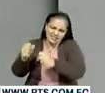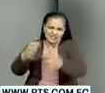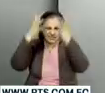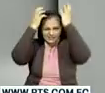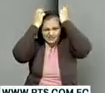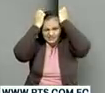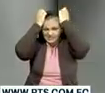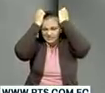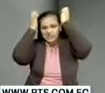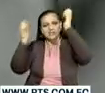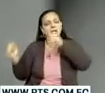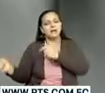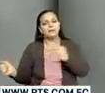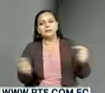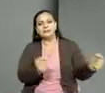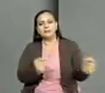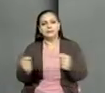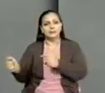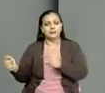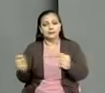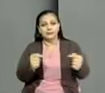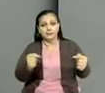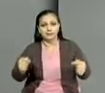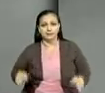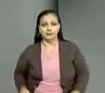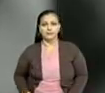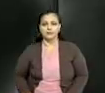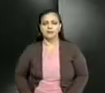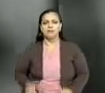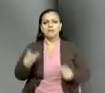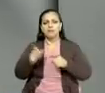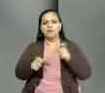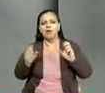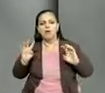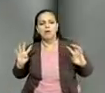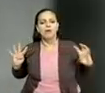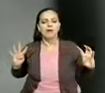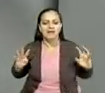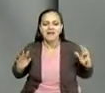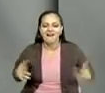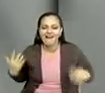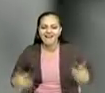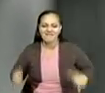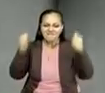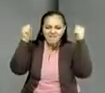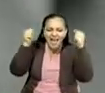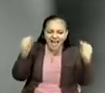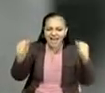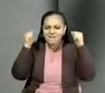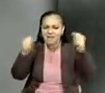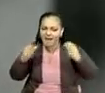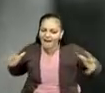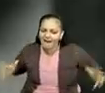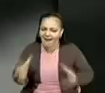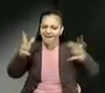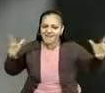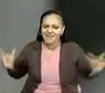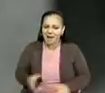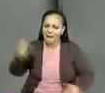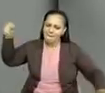Aún en el suelo, la agresión seguía bajo la mirada de otros alumnos que aupaban esta reprochable acción.